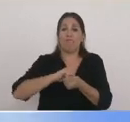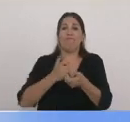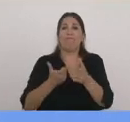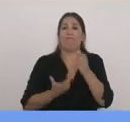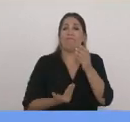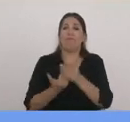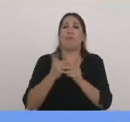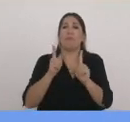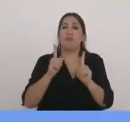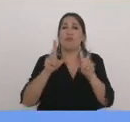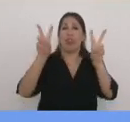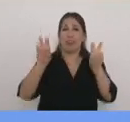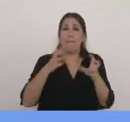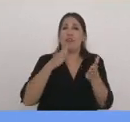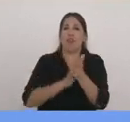sobre eso.